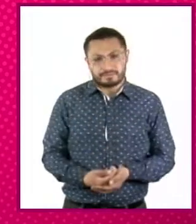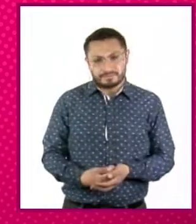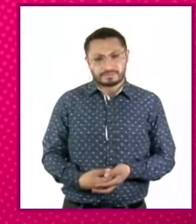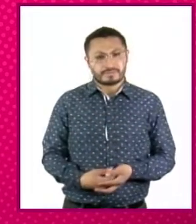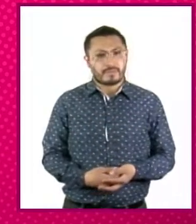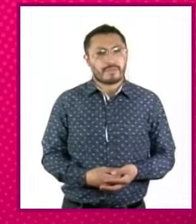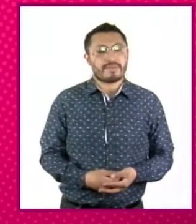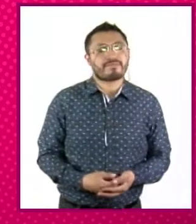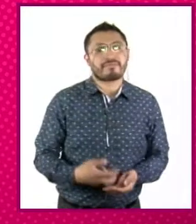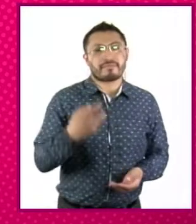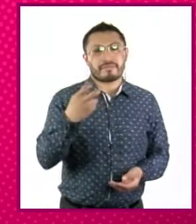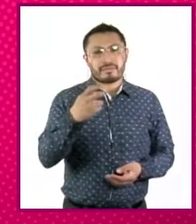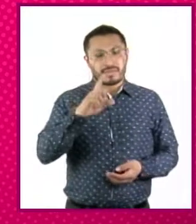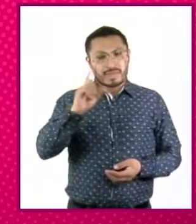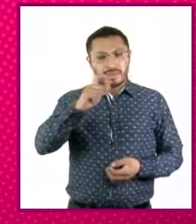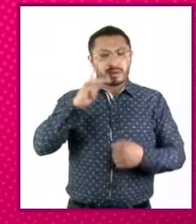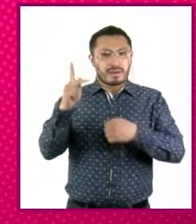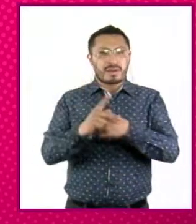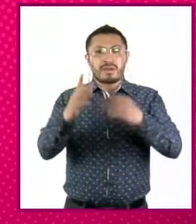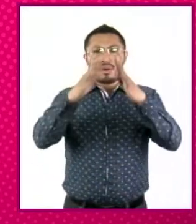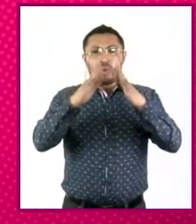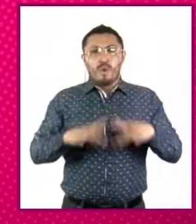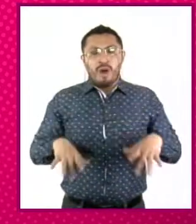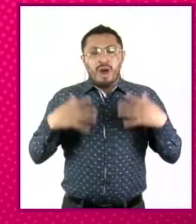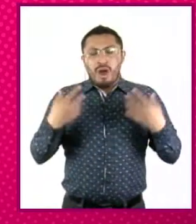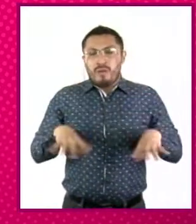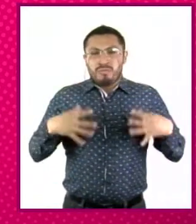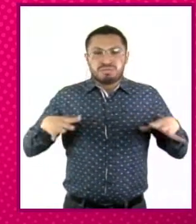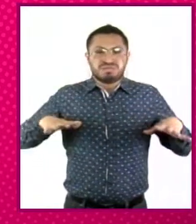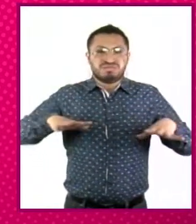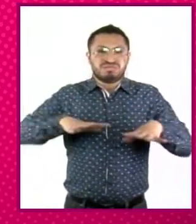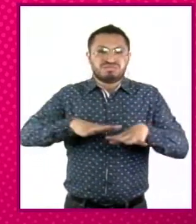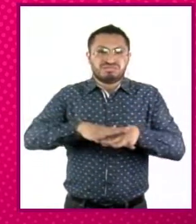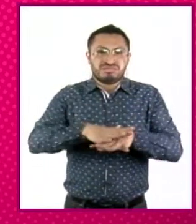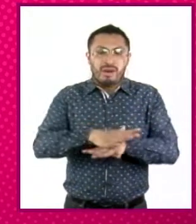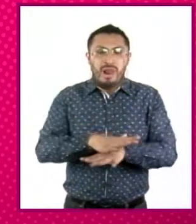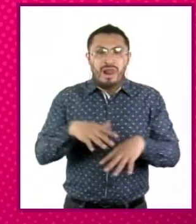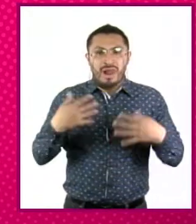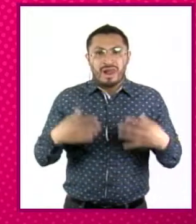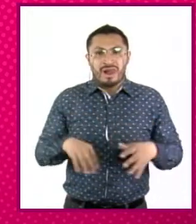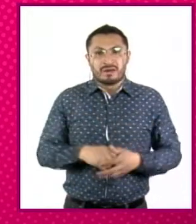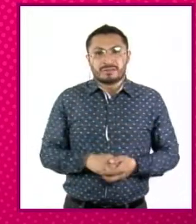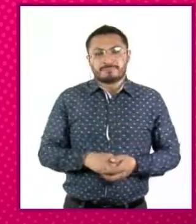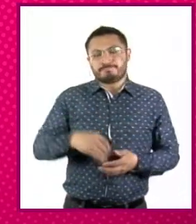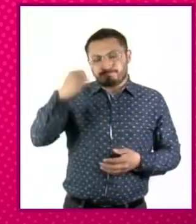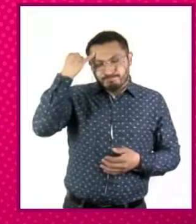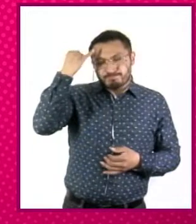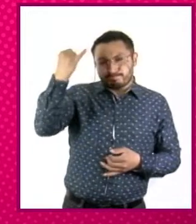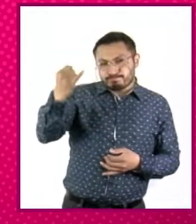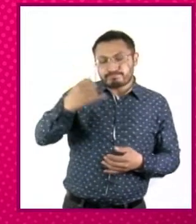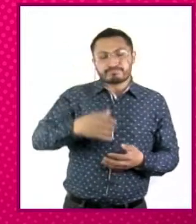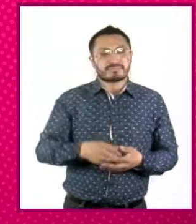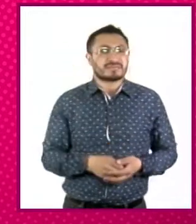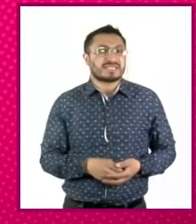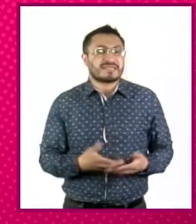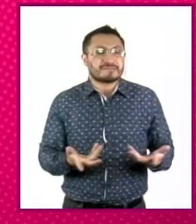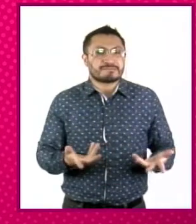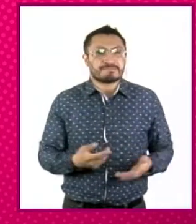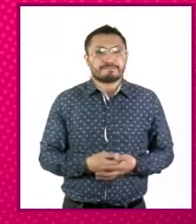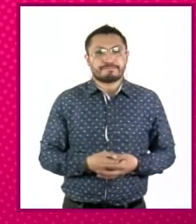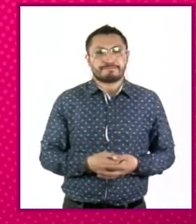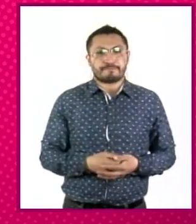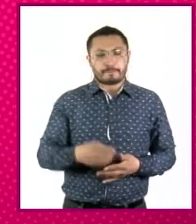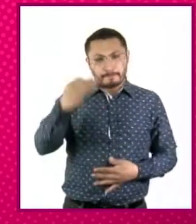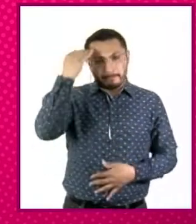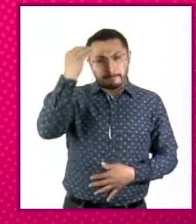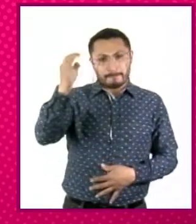que Francia está cambiando no solamente de ideas, no solamente de una